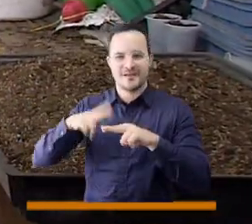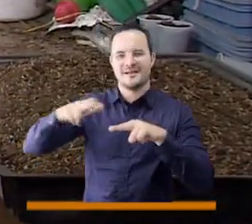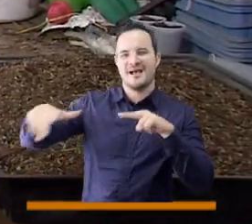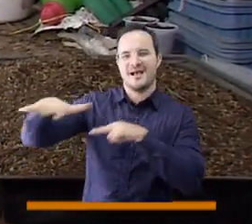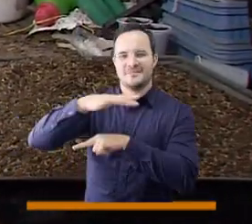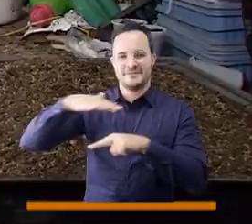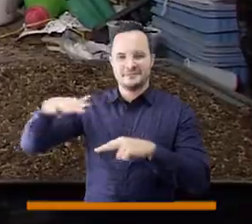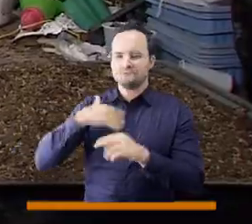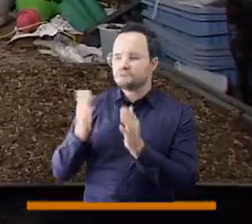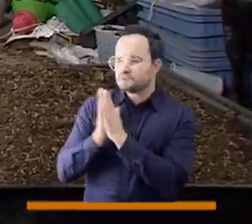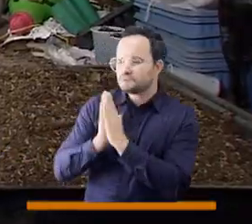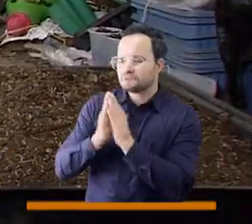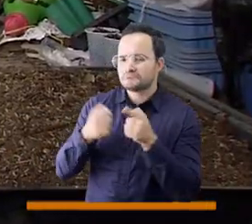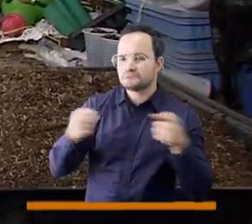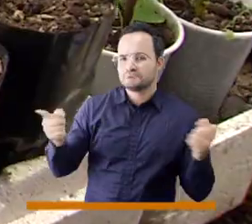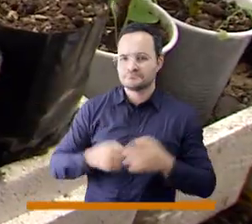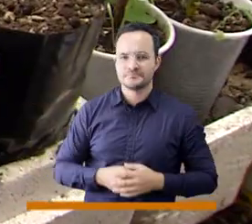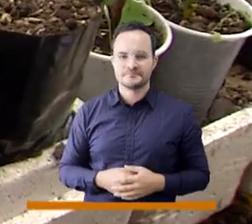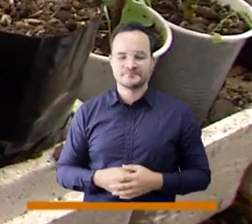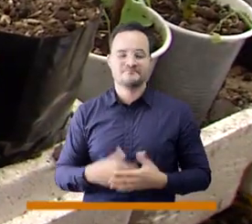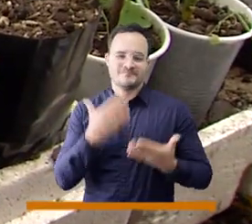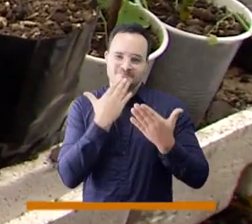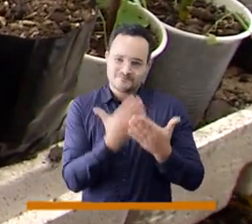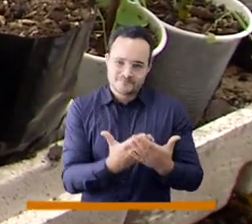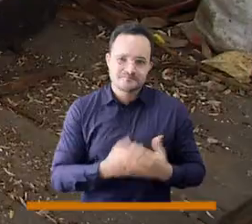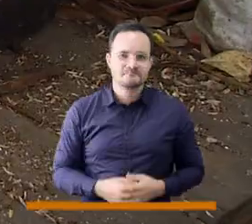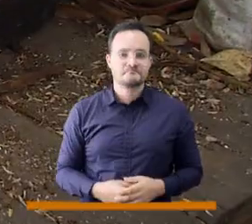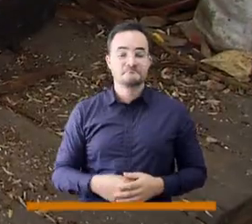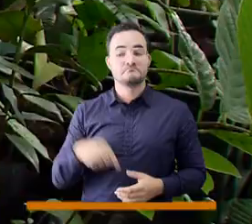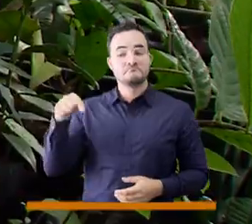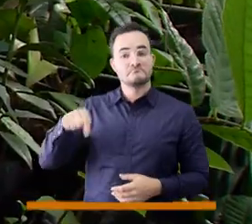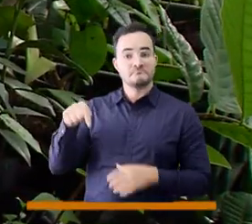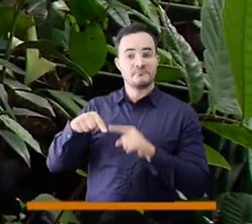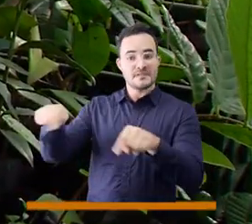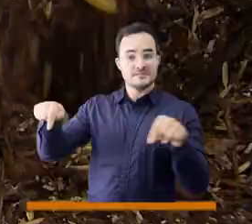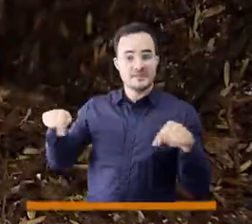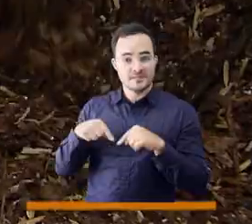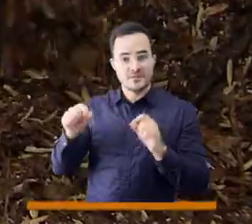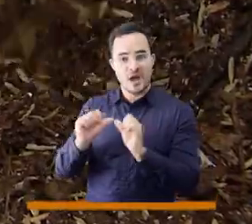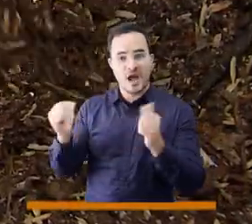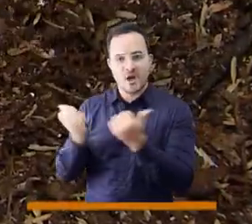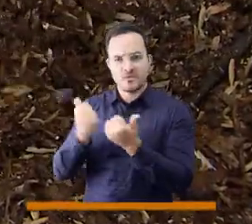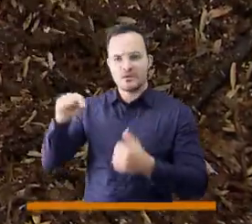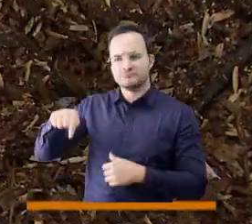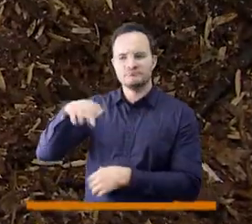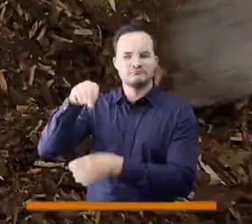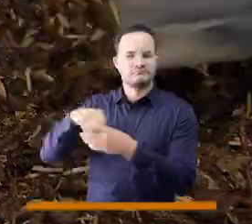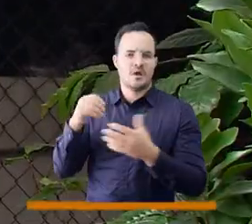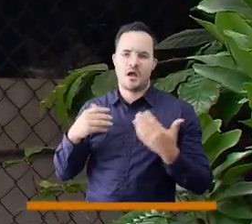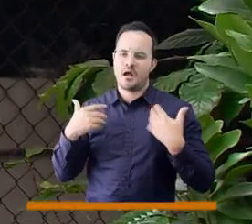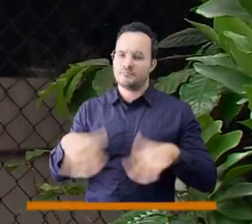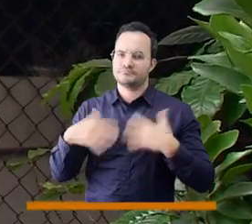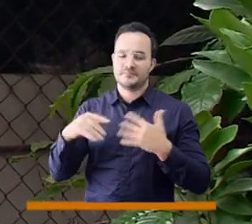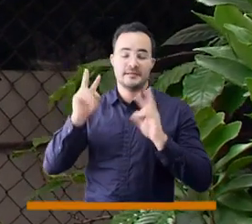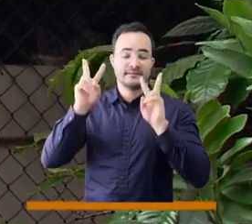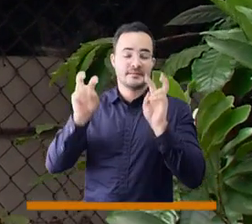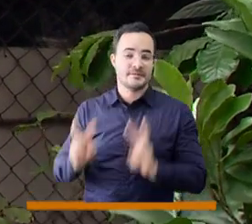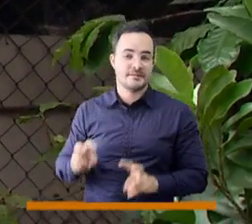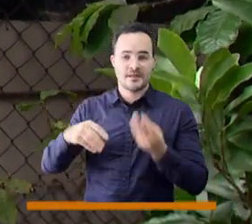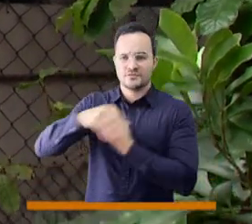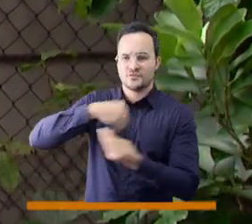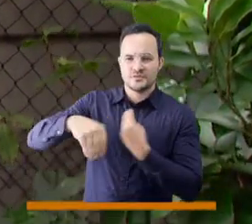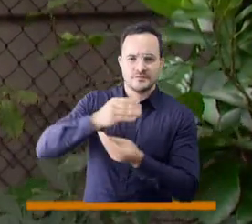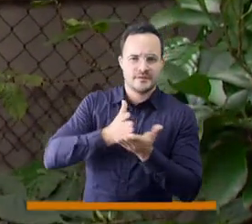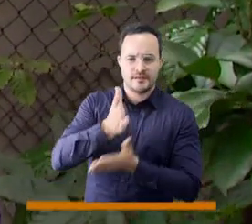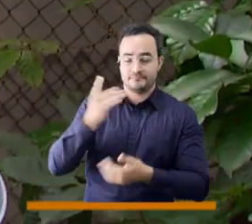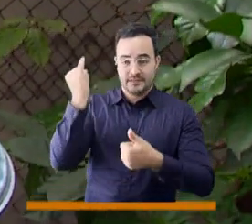cuéntenos del proceso. Muchas gracias, Mafe. Pues acá encontramos muchos cuestiones de sostenibilidad, vamos, recolección de